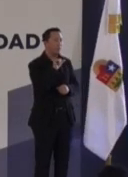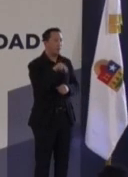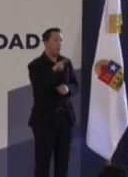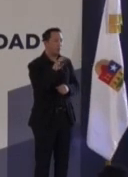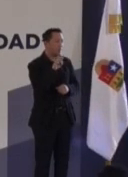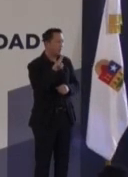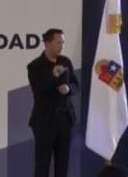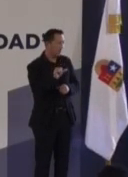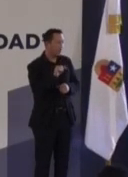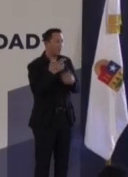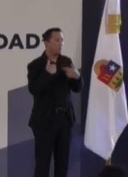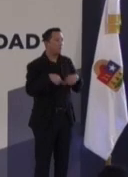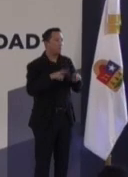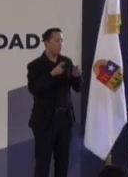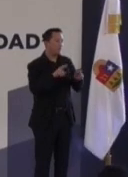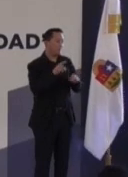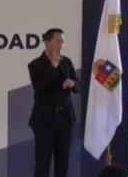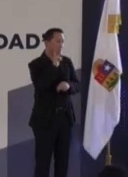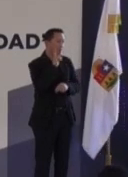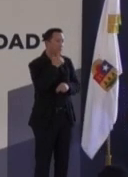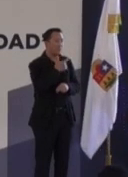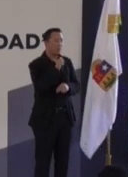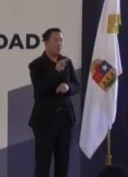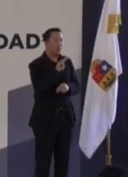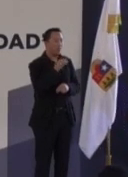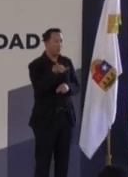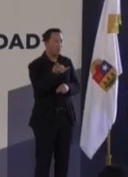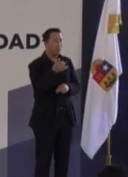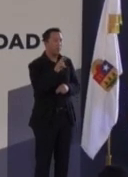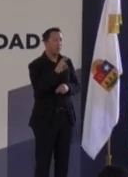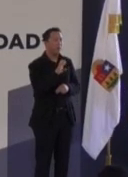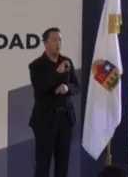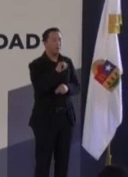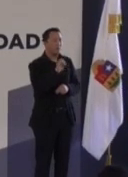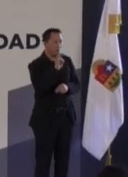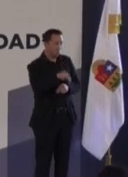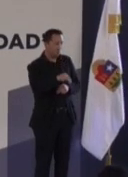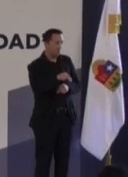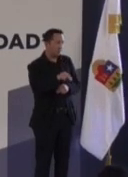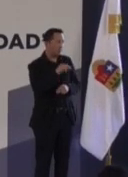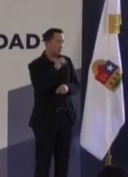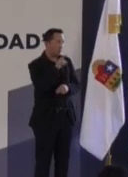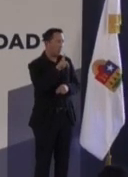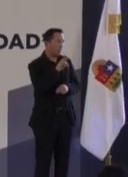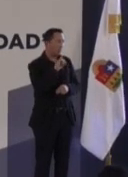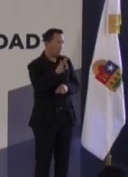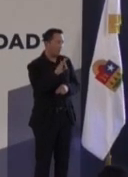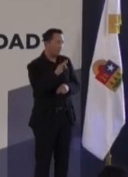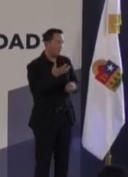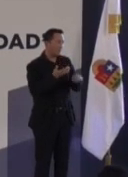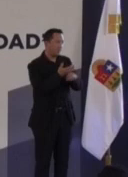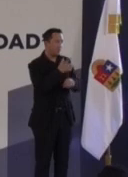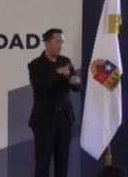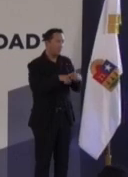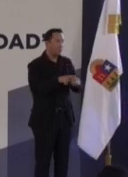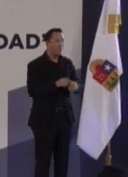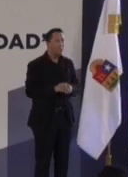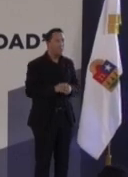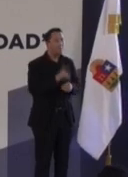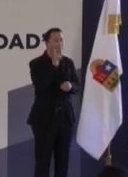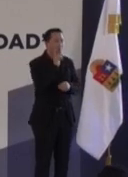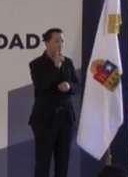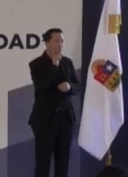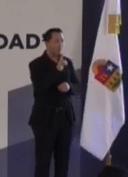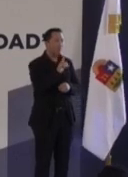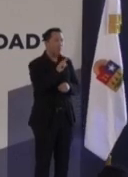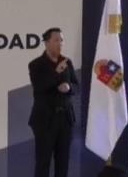que viene en representación de la señora Gabriela Rejón de Joaquín. Muchísimas gracias, doctor. A la doctora Luz María